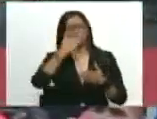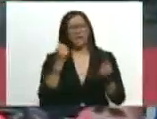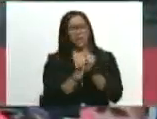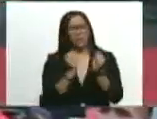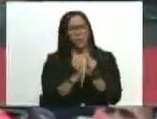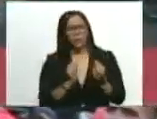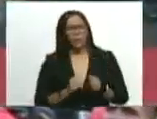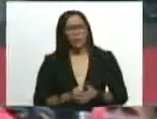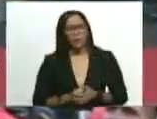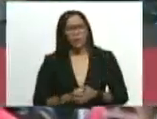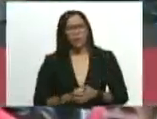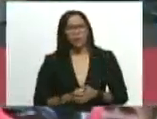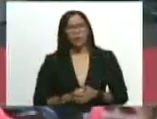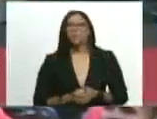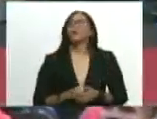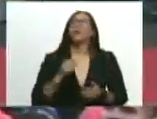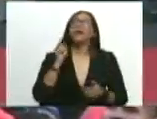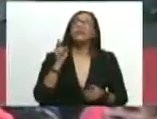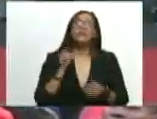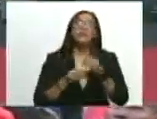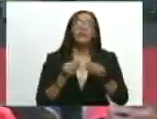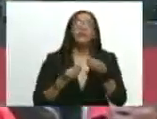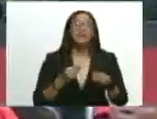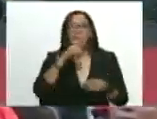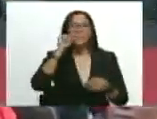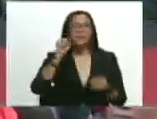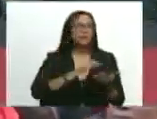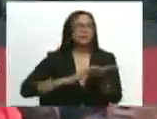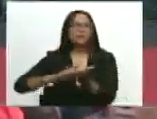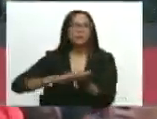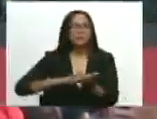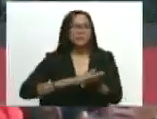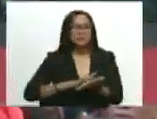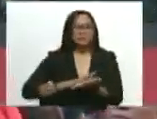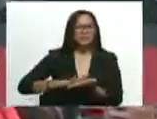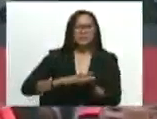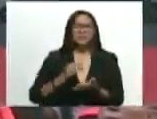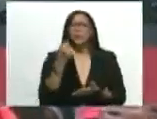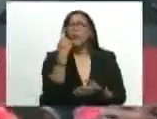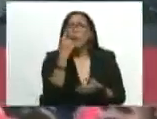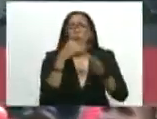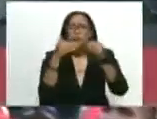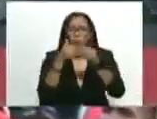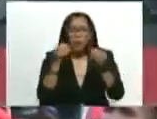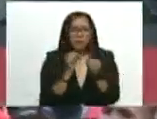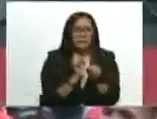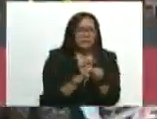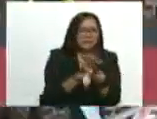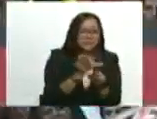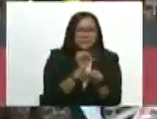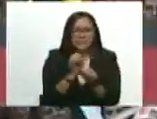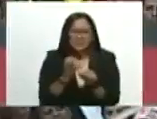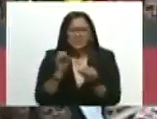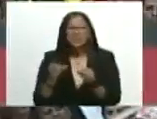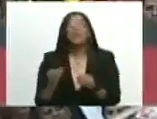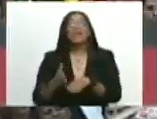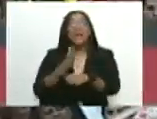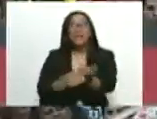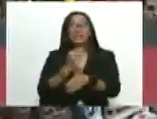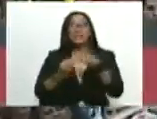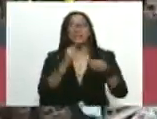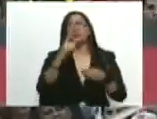ha tenido que hacer Nicolás Maduro embraguetarse y con un Dólar hacer lo que se hacía antes con Cien